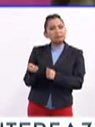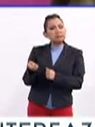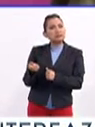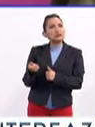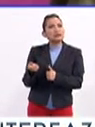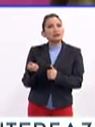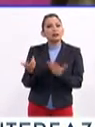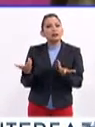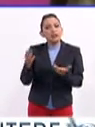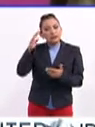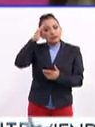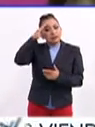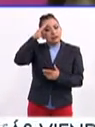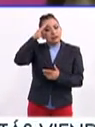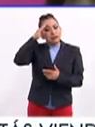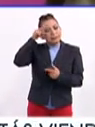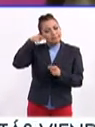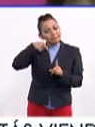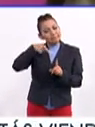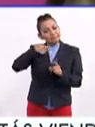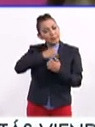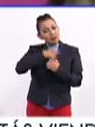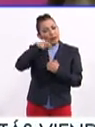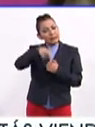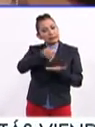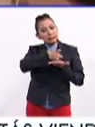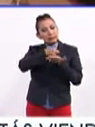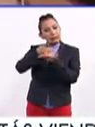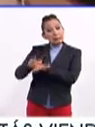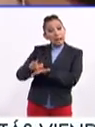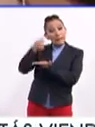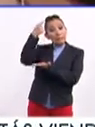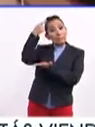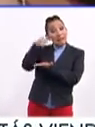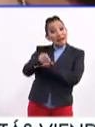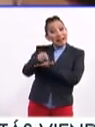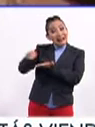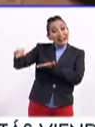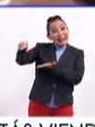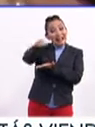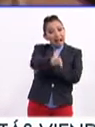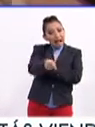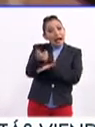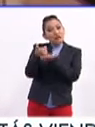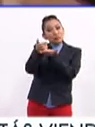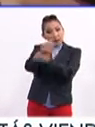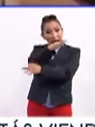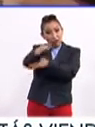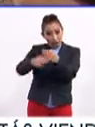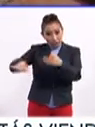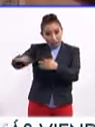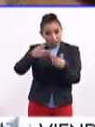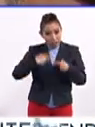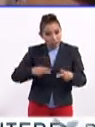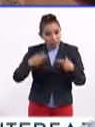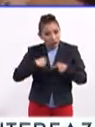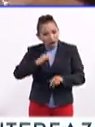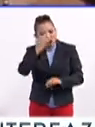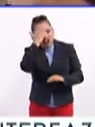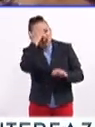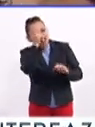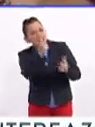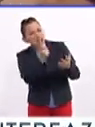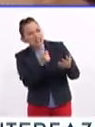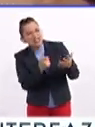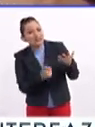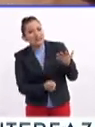decir pensar la educación como un vehículo para permitir a todas las personas conocer,